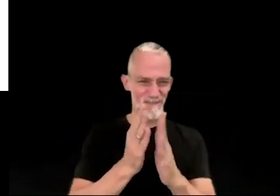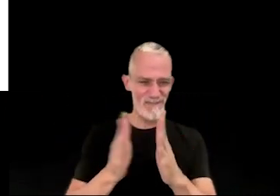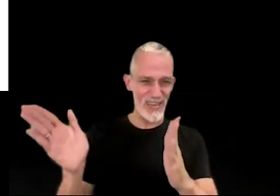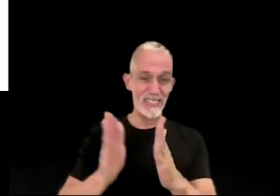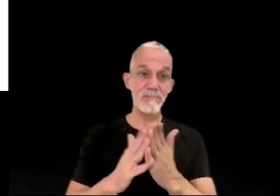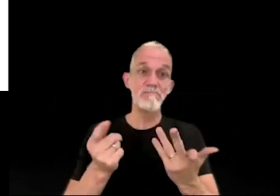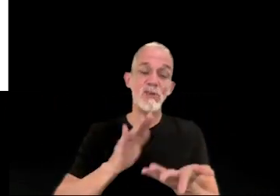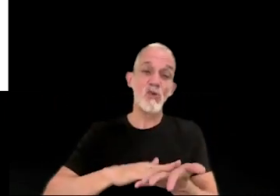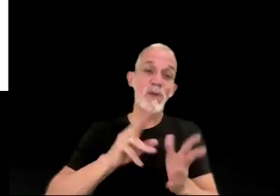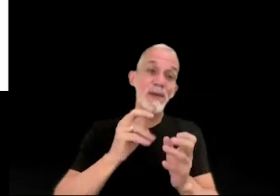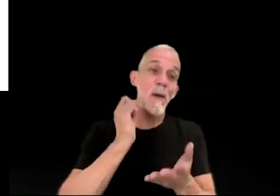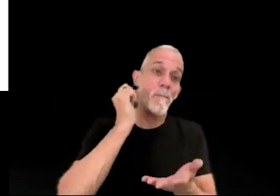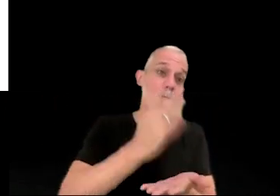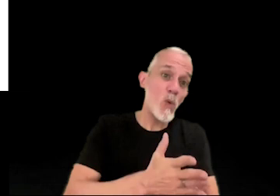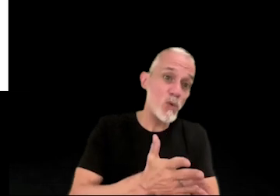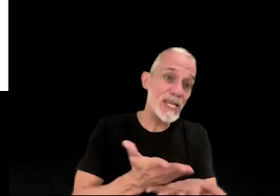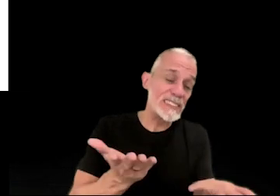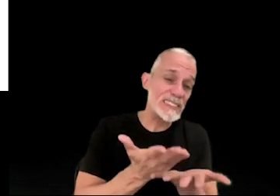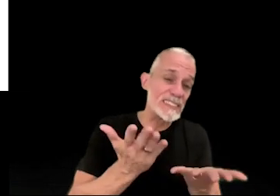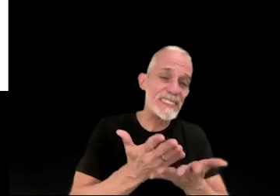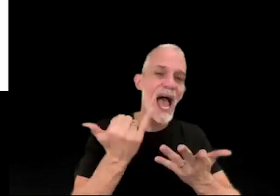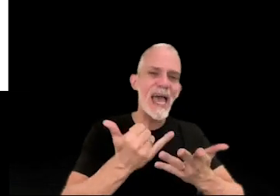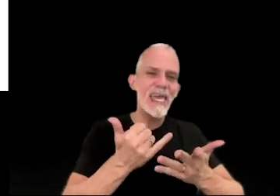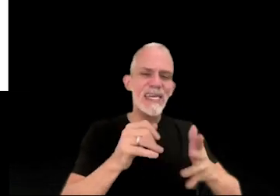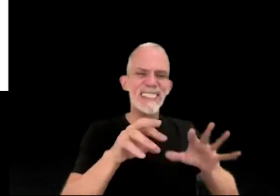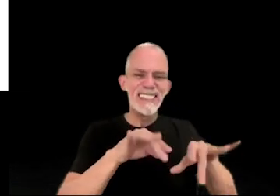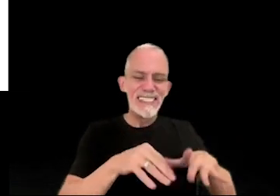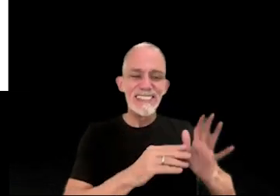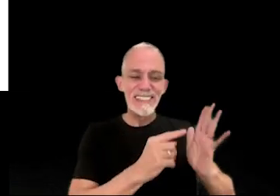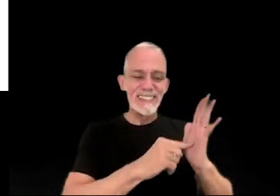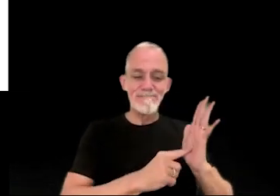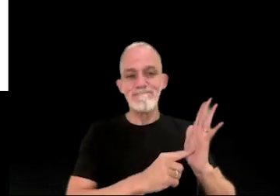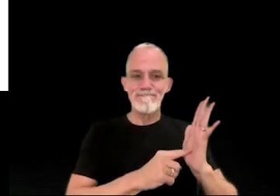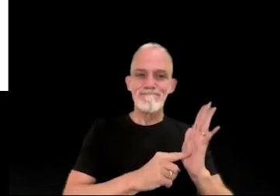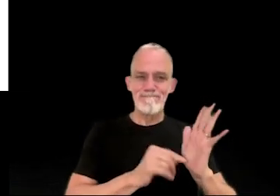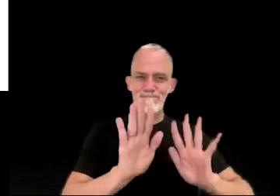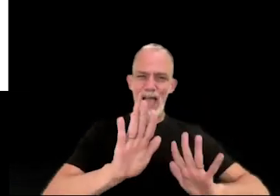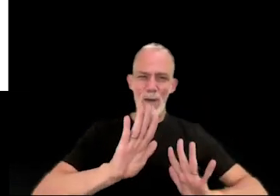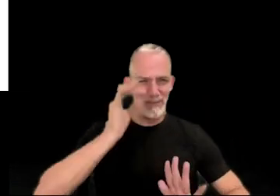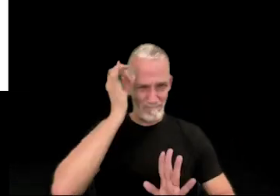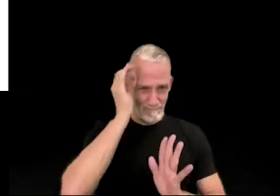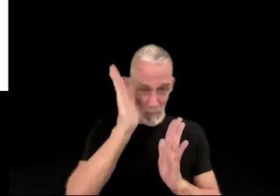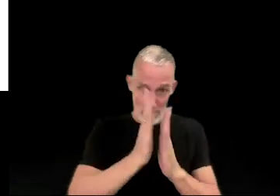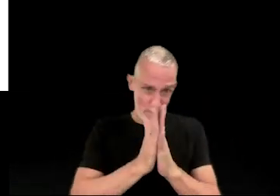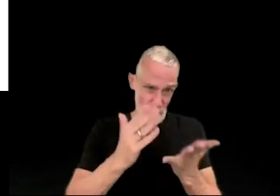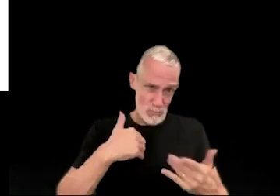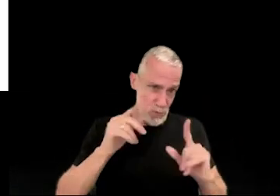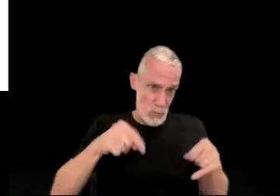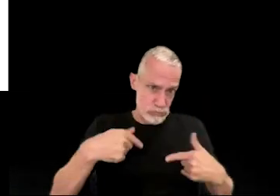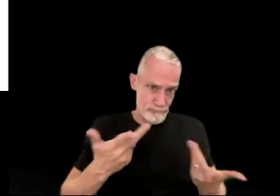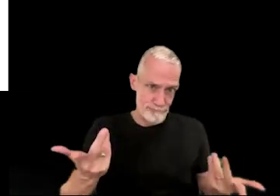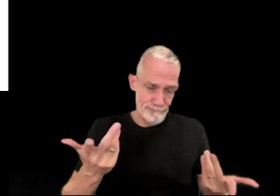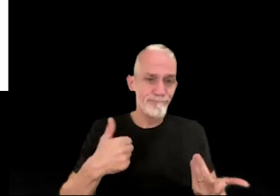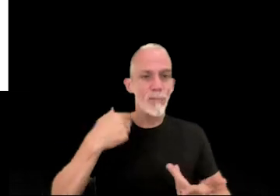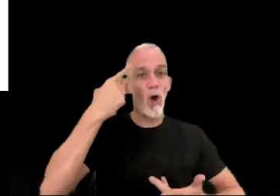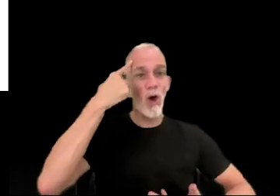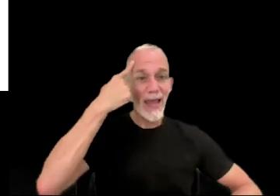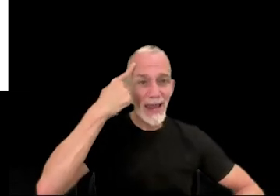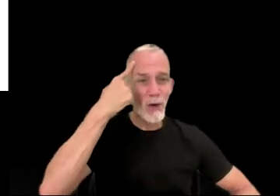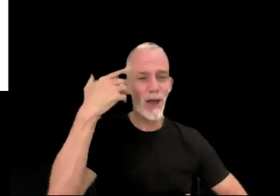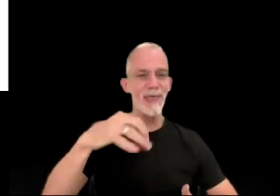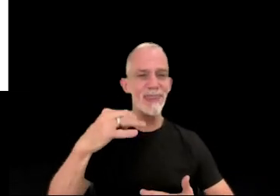multas, hay algunas definiciones que me permito dispensarme de decir porque entiendo que tienen que ser